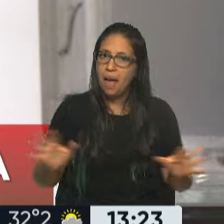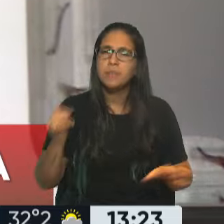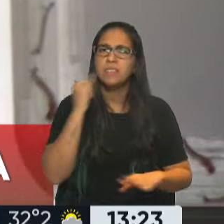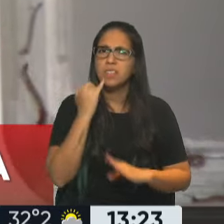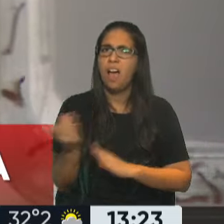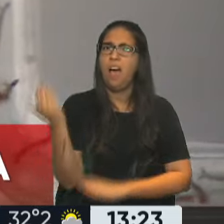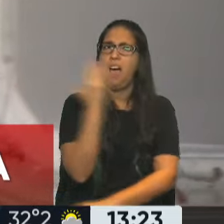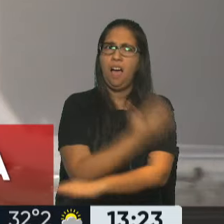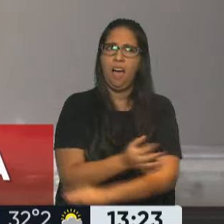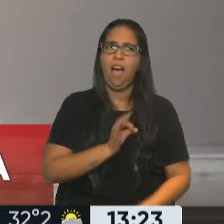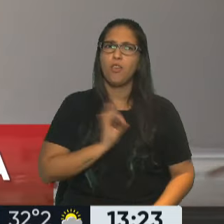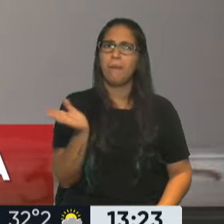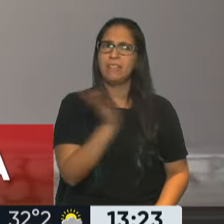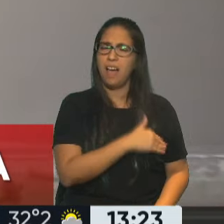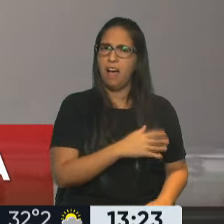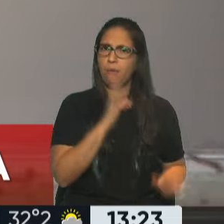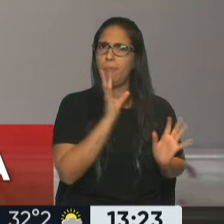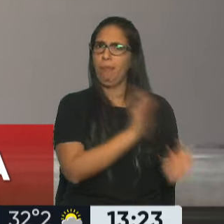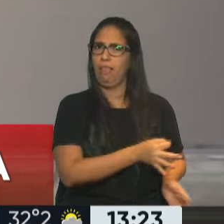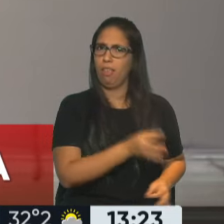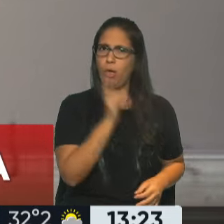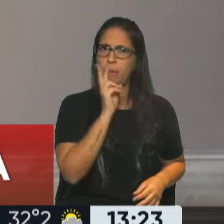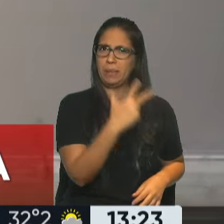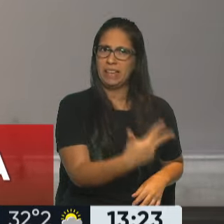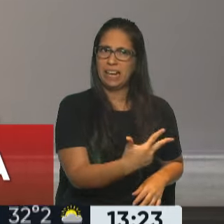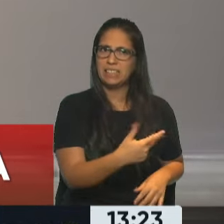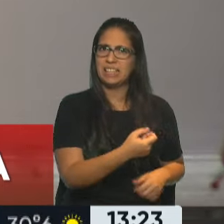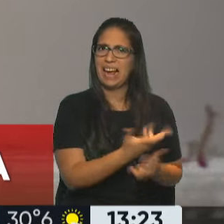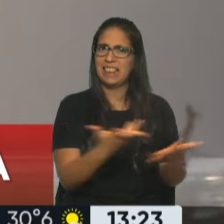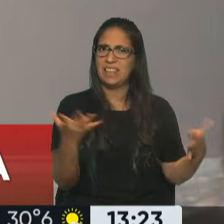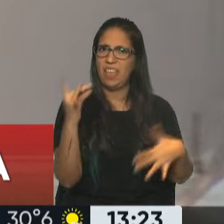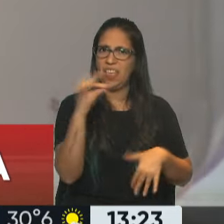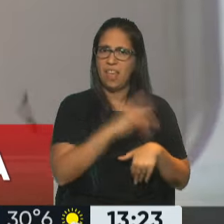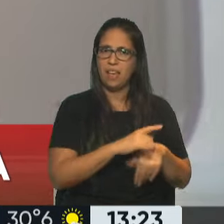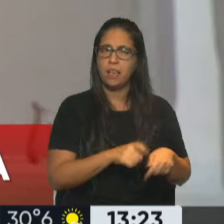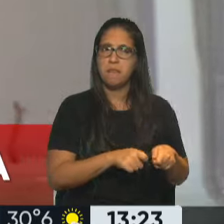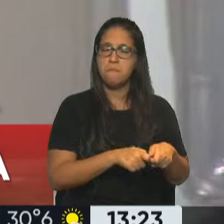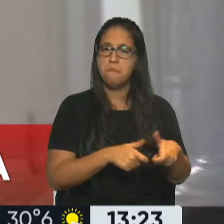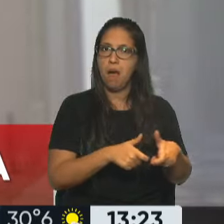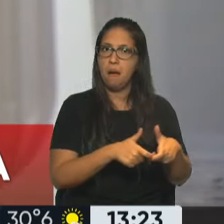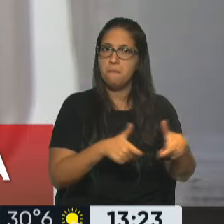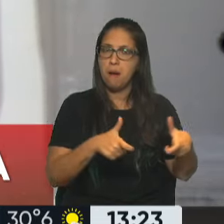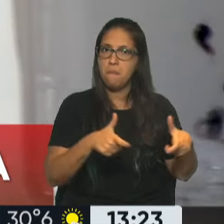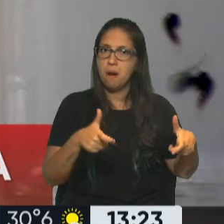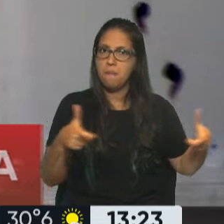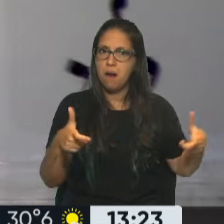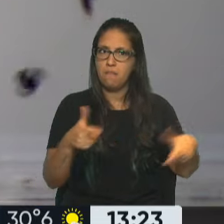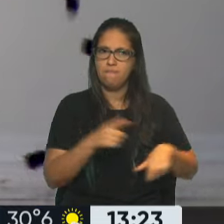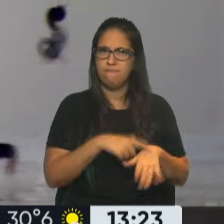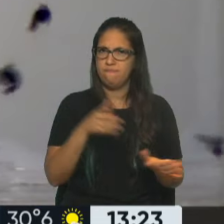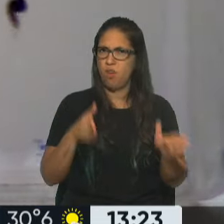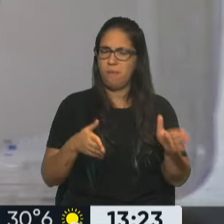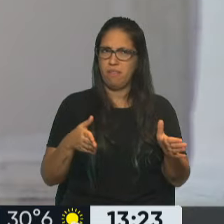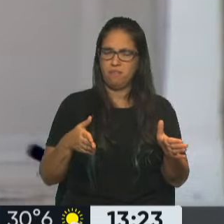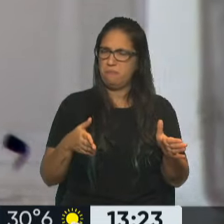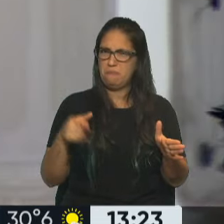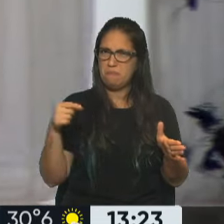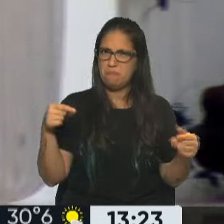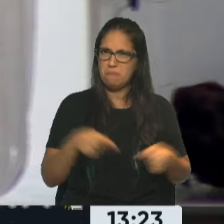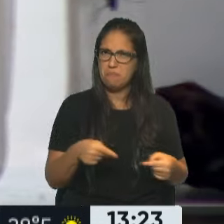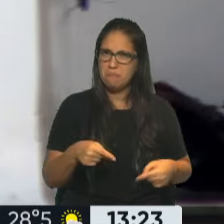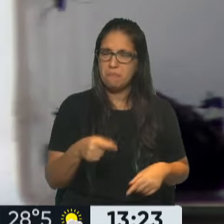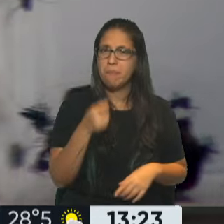año pasado, en el 2023, el número de casos de dengue empezó a aumentar en épocas que normalmente no aumentan, como